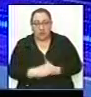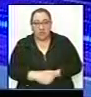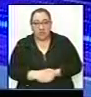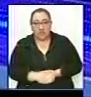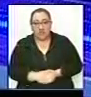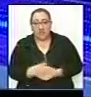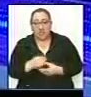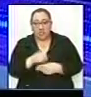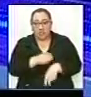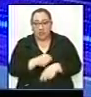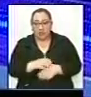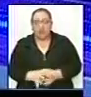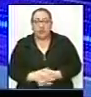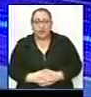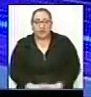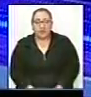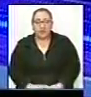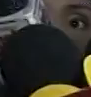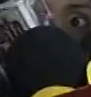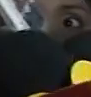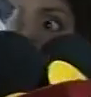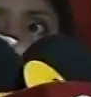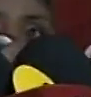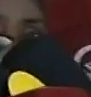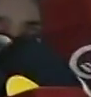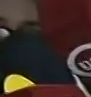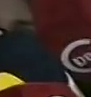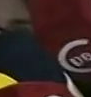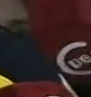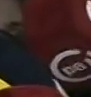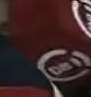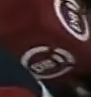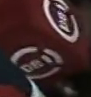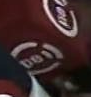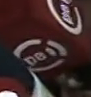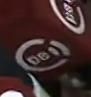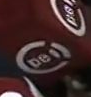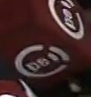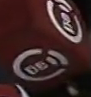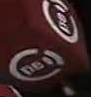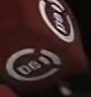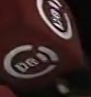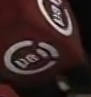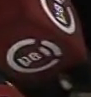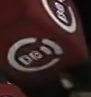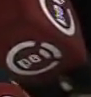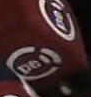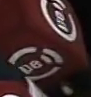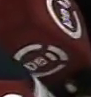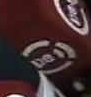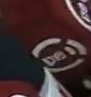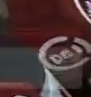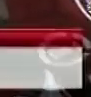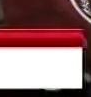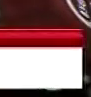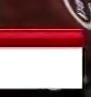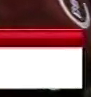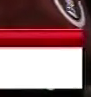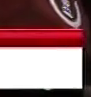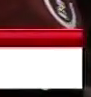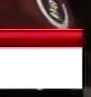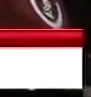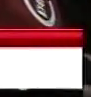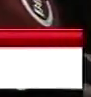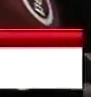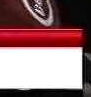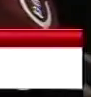en estos momentos. Adelante. Ese proyecto de ley fue un proyecto de ley firmado por casi todos los voceros,